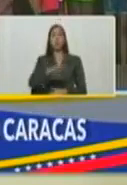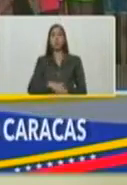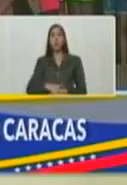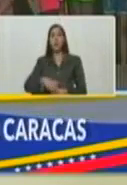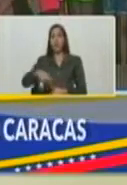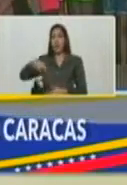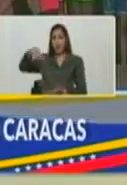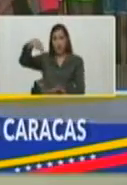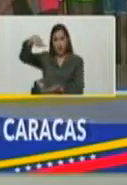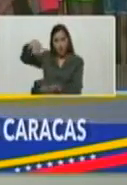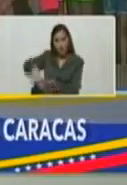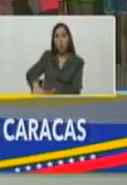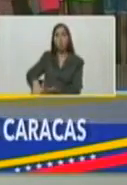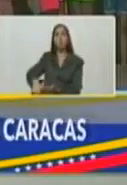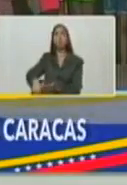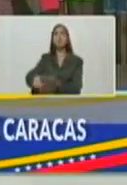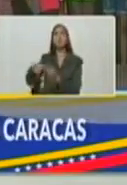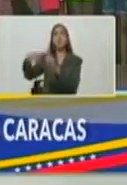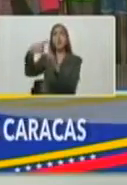¿Por qué? Si lo quiero prender ya.